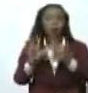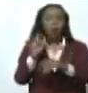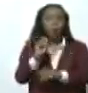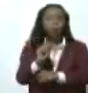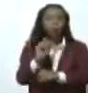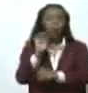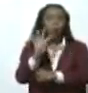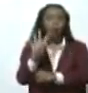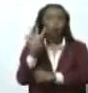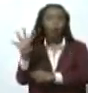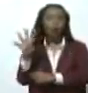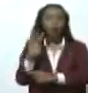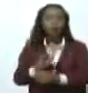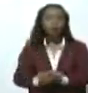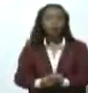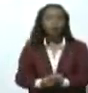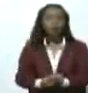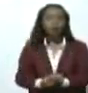48.44.